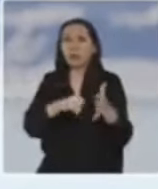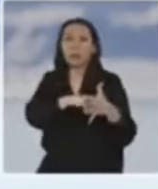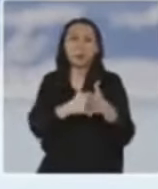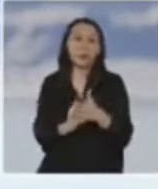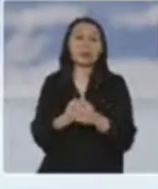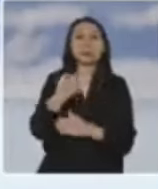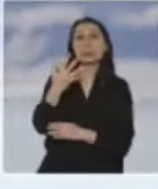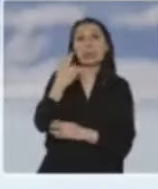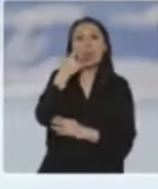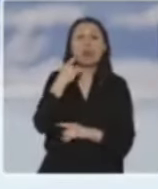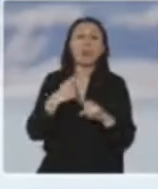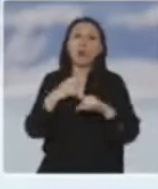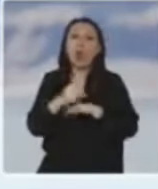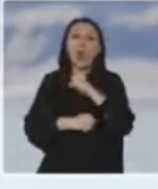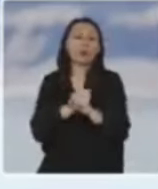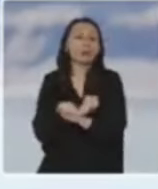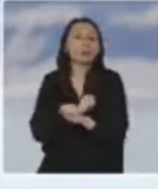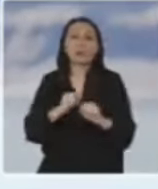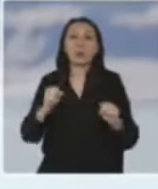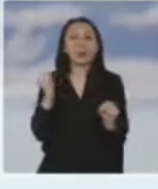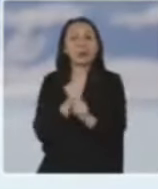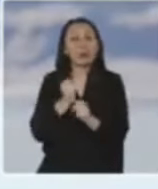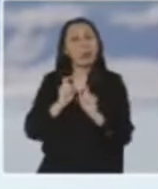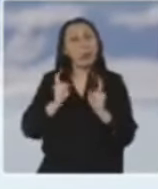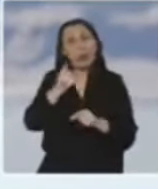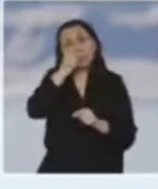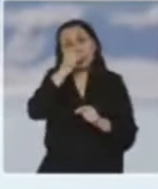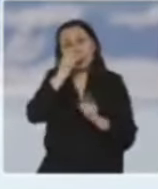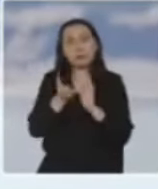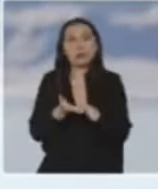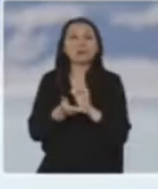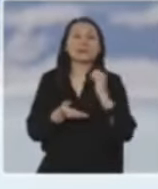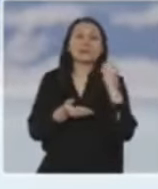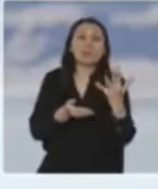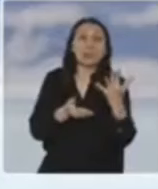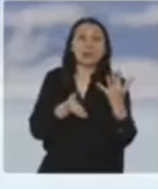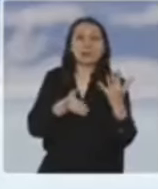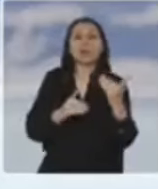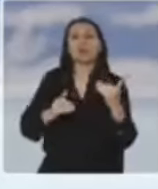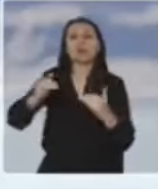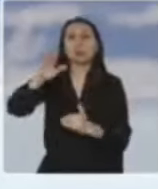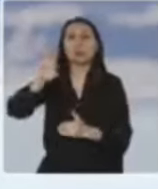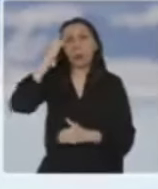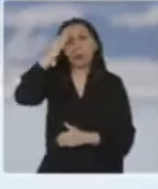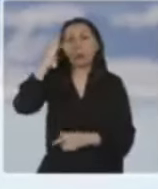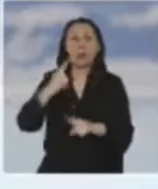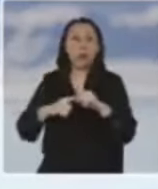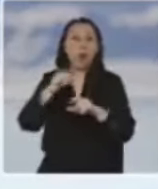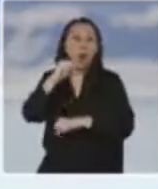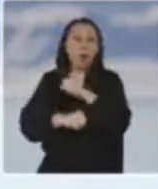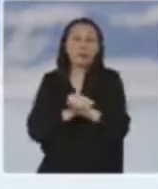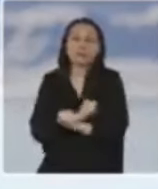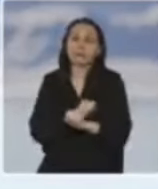de 5 días por año en que no se había podido trabajar y sin embargo ese periodo aumentó de 5 a 50 días por año en